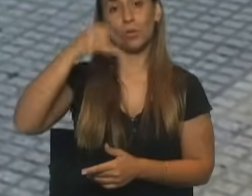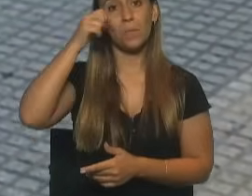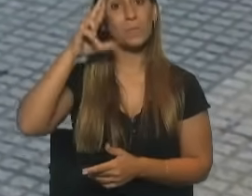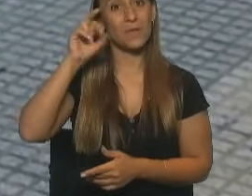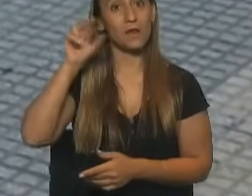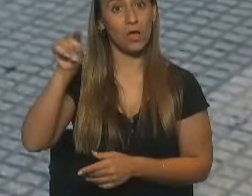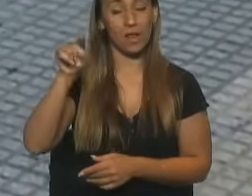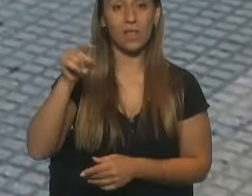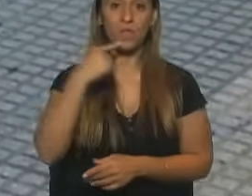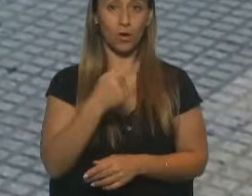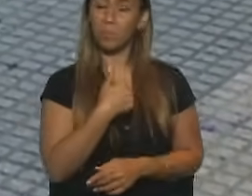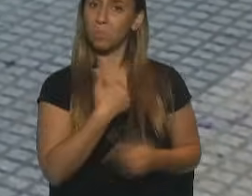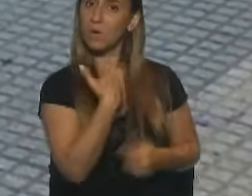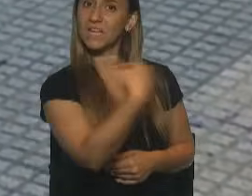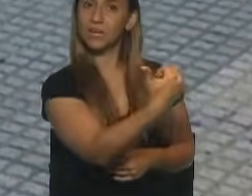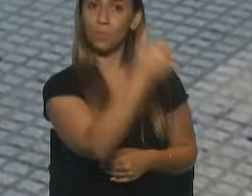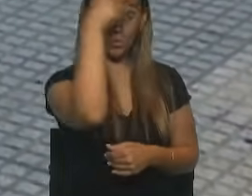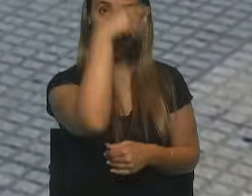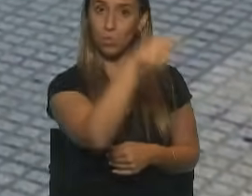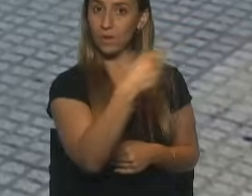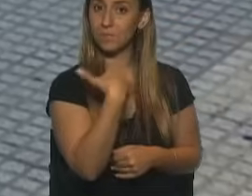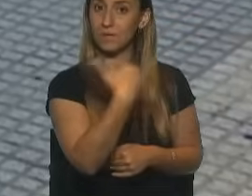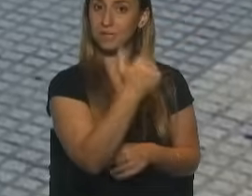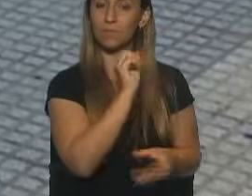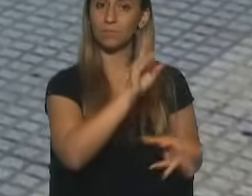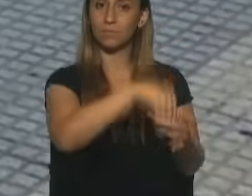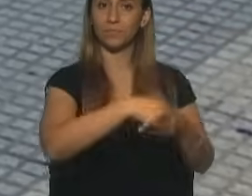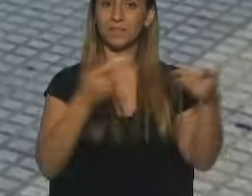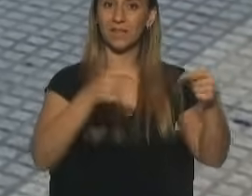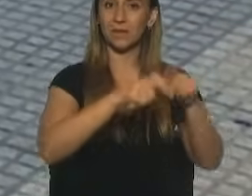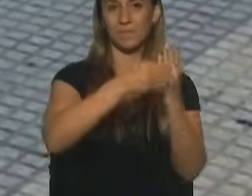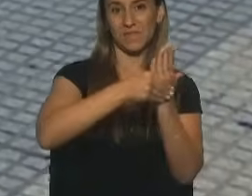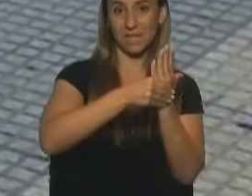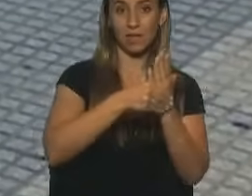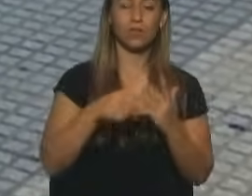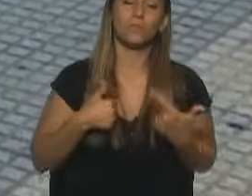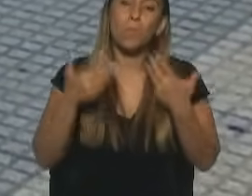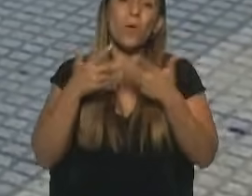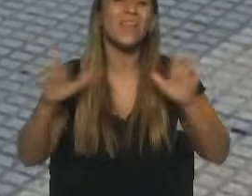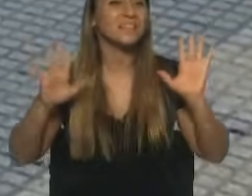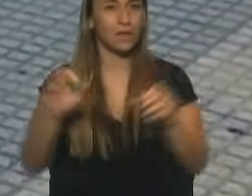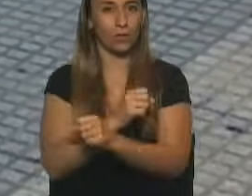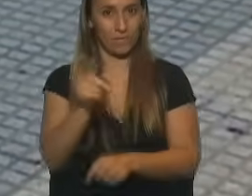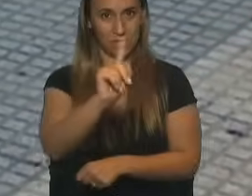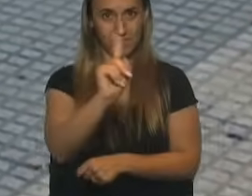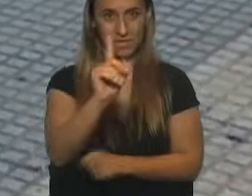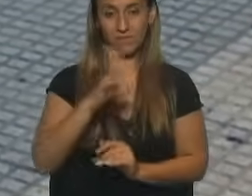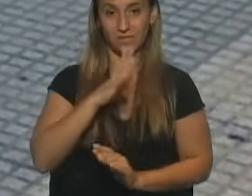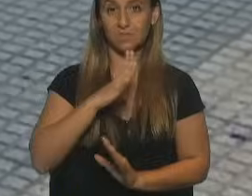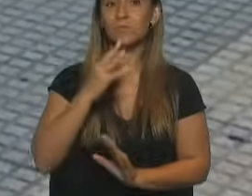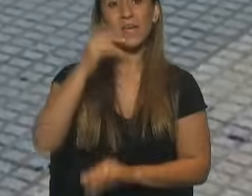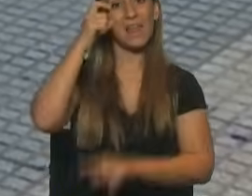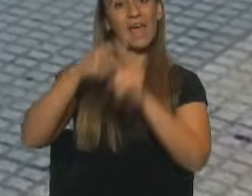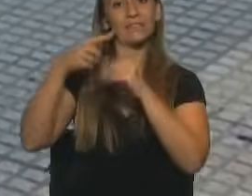convocado por Patricia Bullrich para integrar su gabinete. Esto lo decimos en potencial, porque hablando con el ex